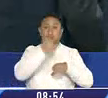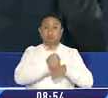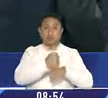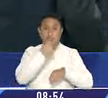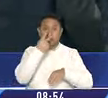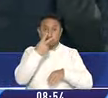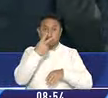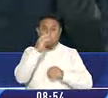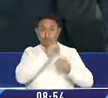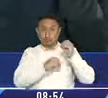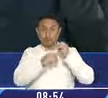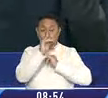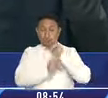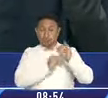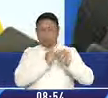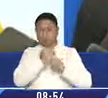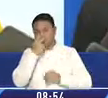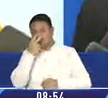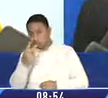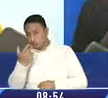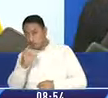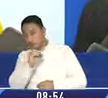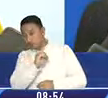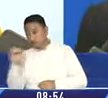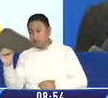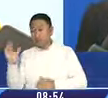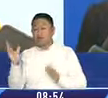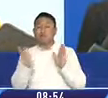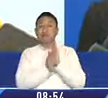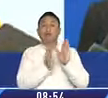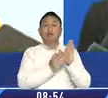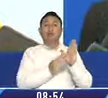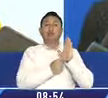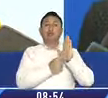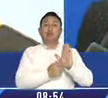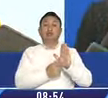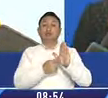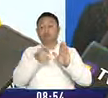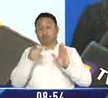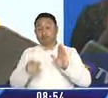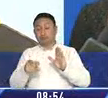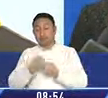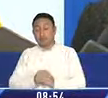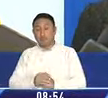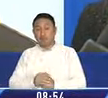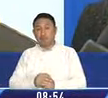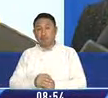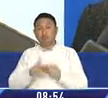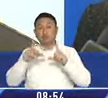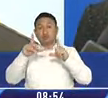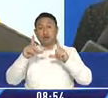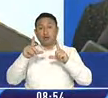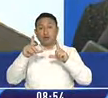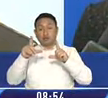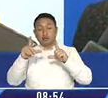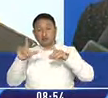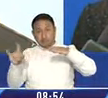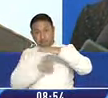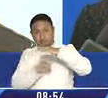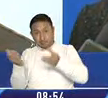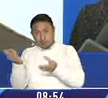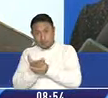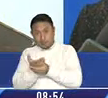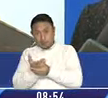observadores internacionales. Se demostró que los repositorios donde van a estar las imágenes de las actas de escrutinios están